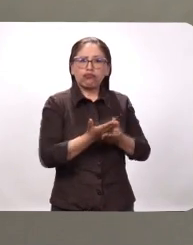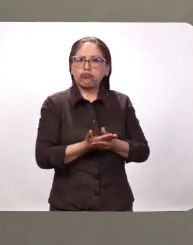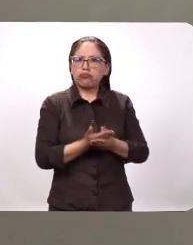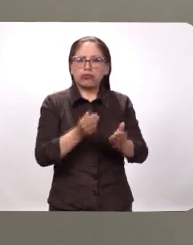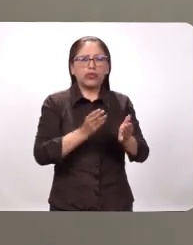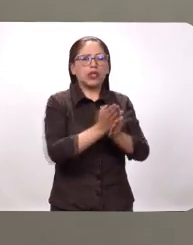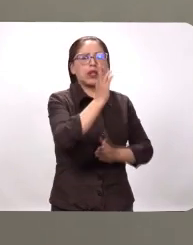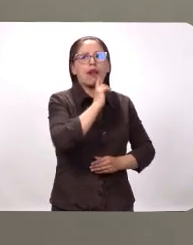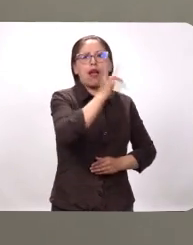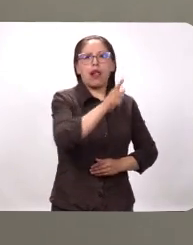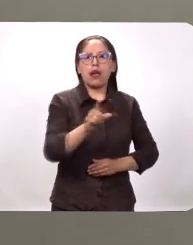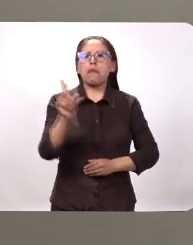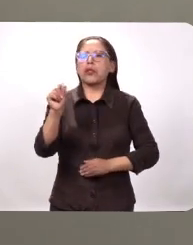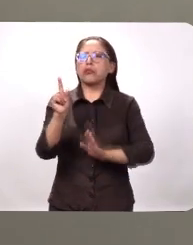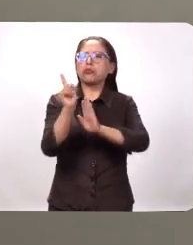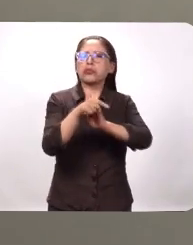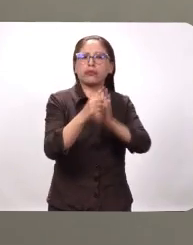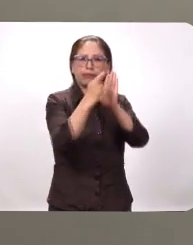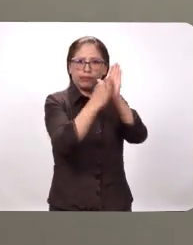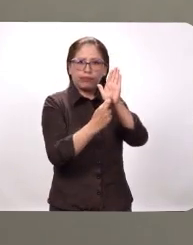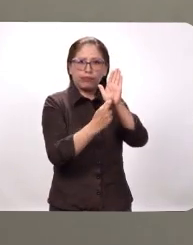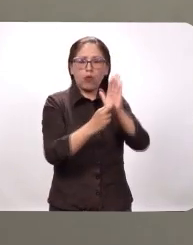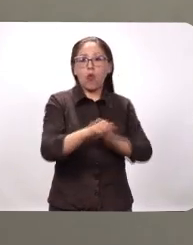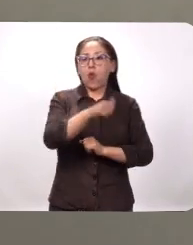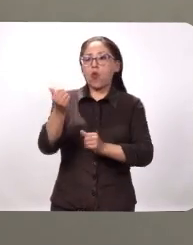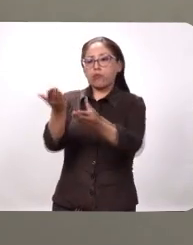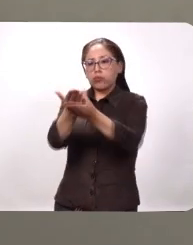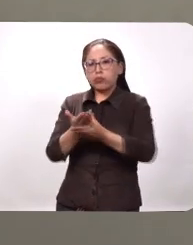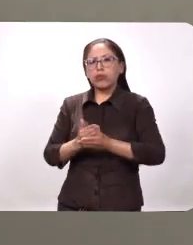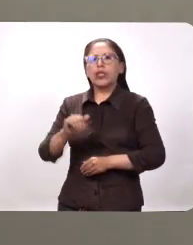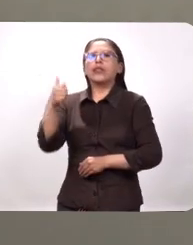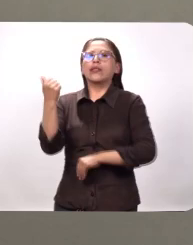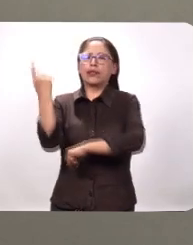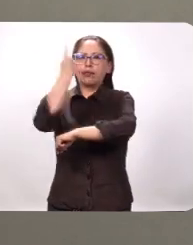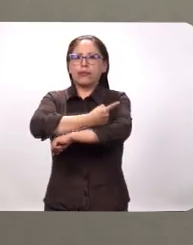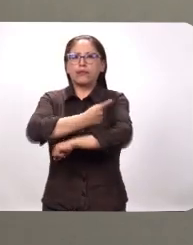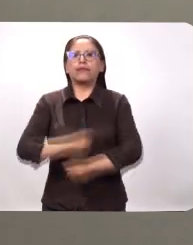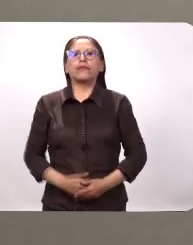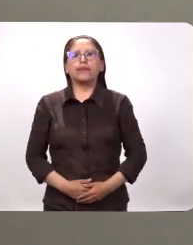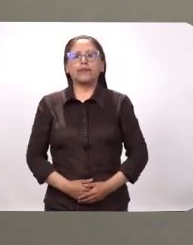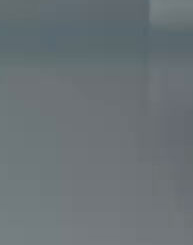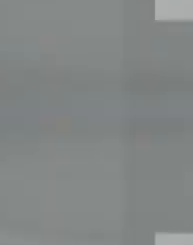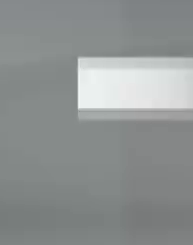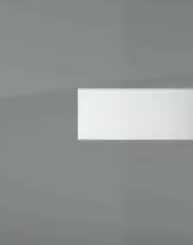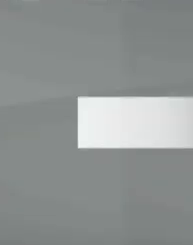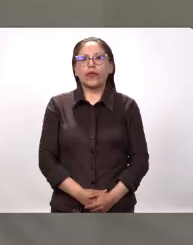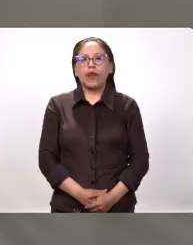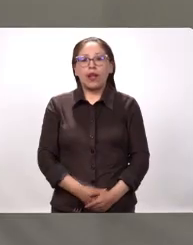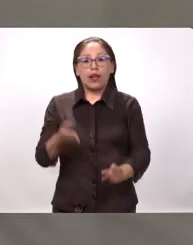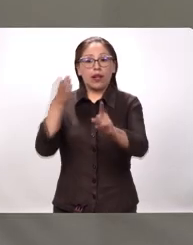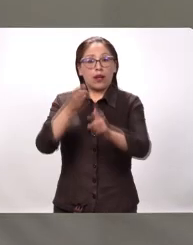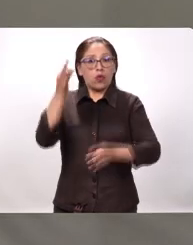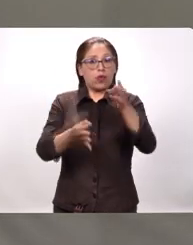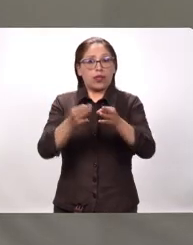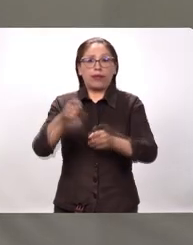derechos reales con registro en 20 minutos y otros trámites que se resolverán en 10 días. El